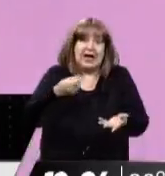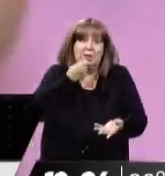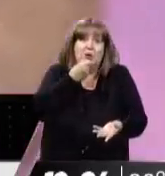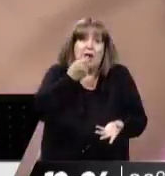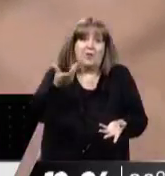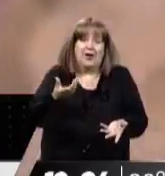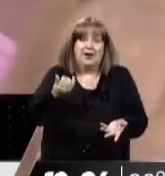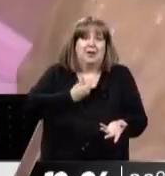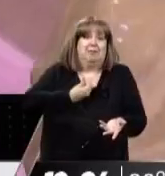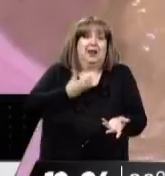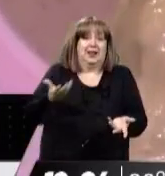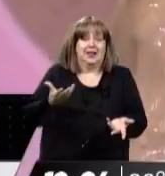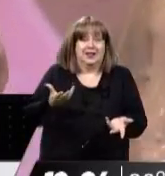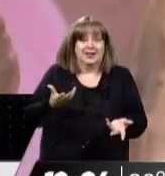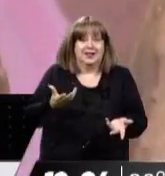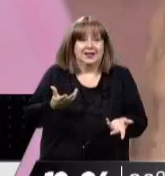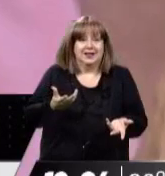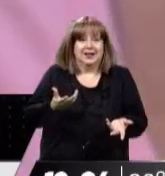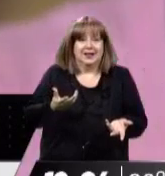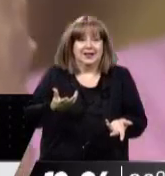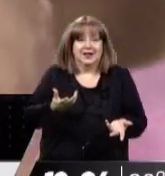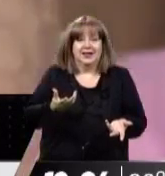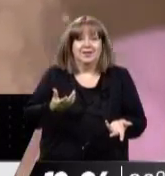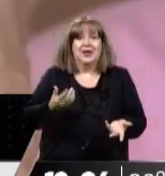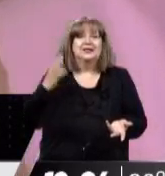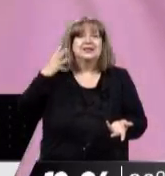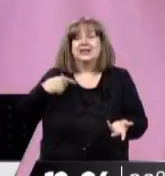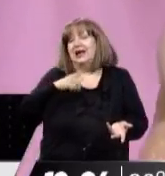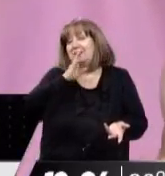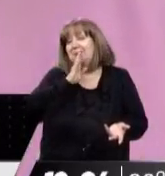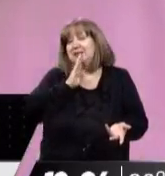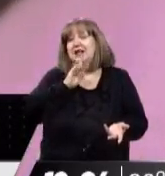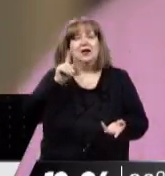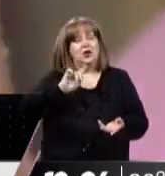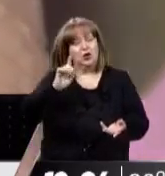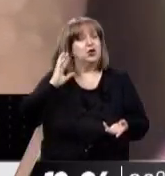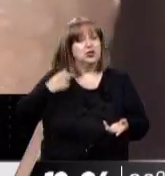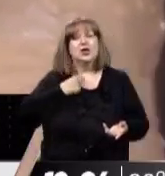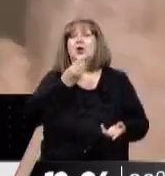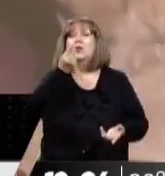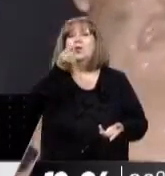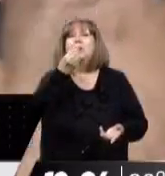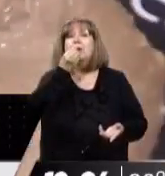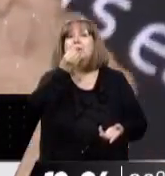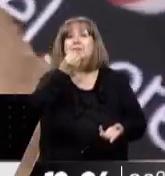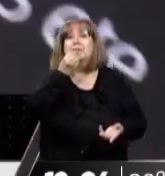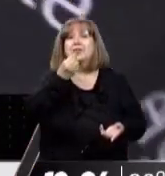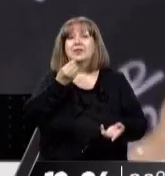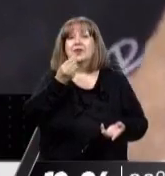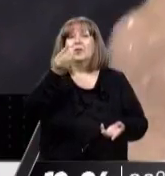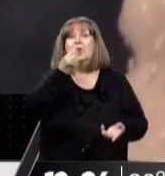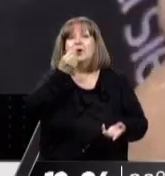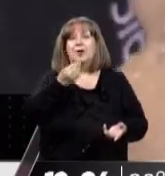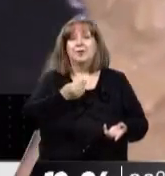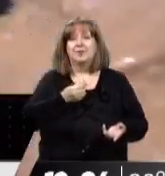a obvio. Sí. Claramente. No te voy a poder llevar, Gisela, porque se me va a derretir. Sí, no, pero en una cosita así, esa. ¿Le podemos llevar? Por